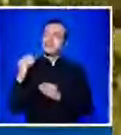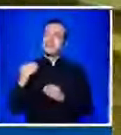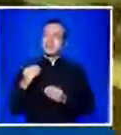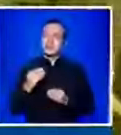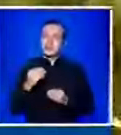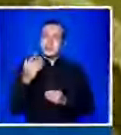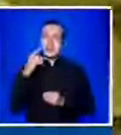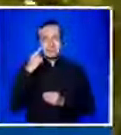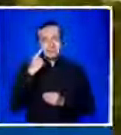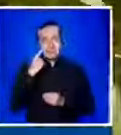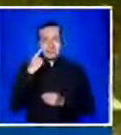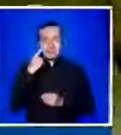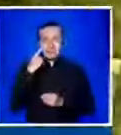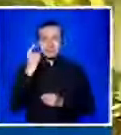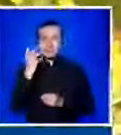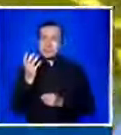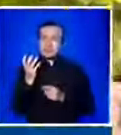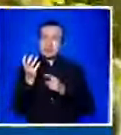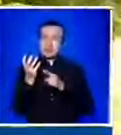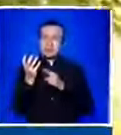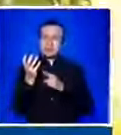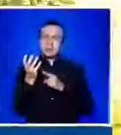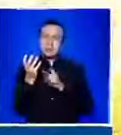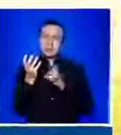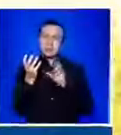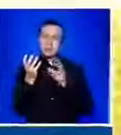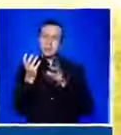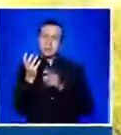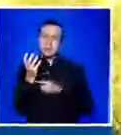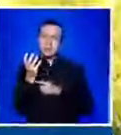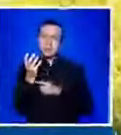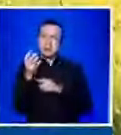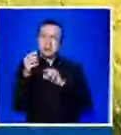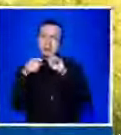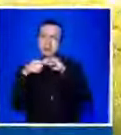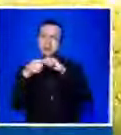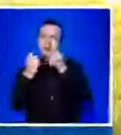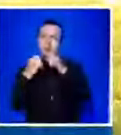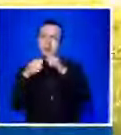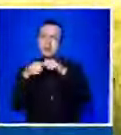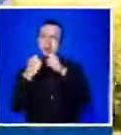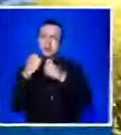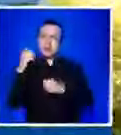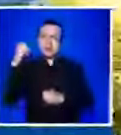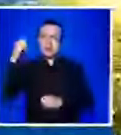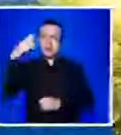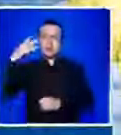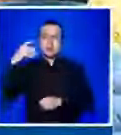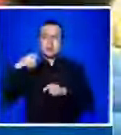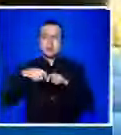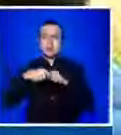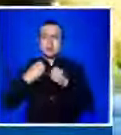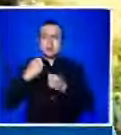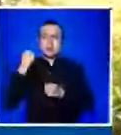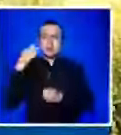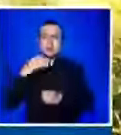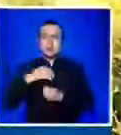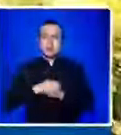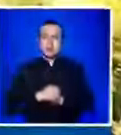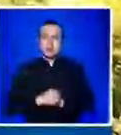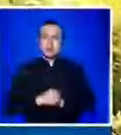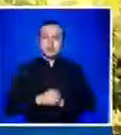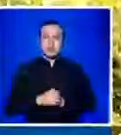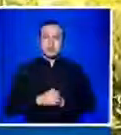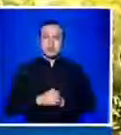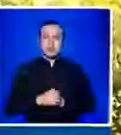estará, vamos a ver, solo se le toma así con un poquito de tallo, pero está el sol acá también que nos va a dar el contraluz, véngase por acá por